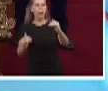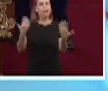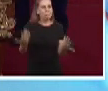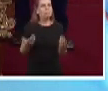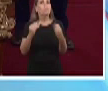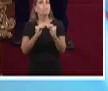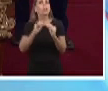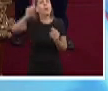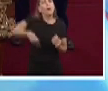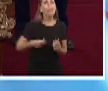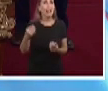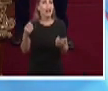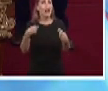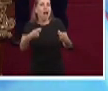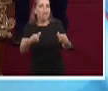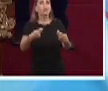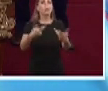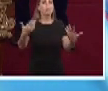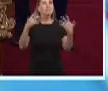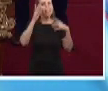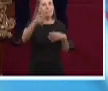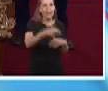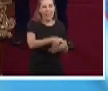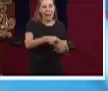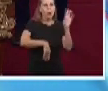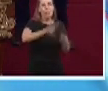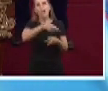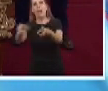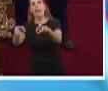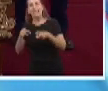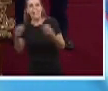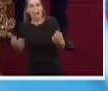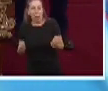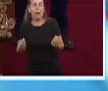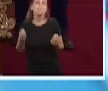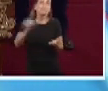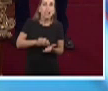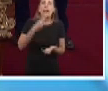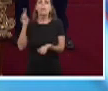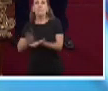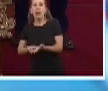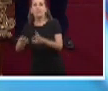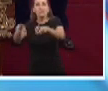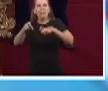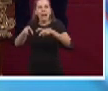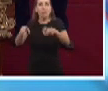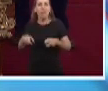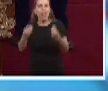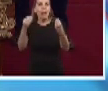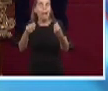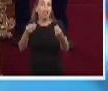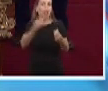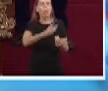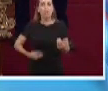del 90, donde el Estado concedía a empresas privadas para hacer rutas o el puente Rosario-Victoria, se hizo